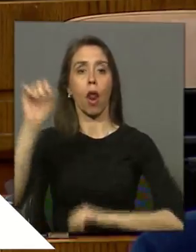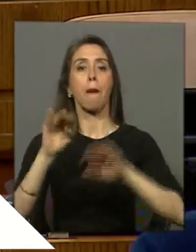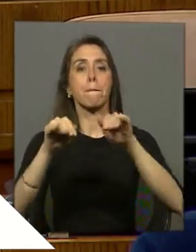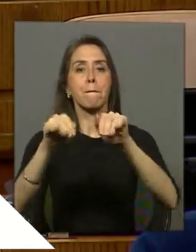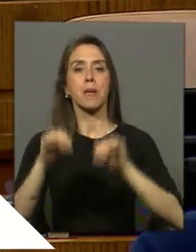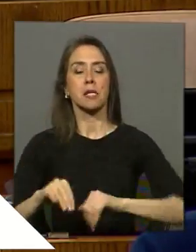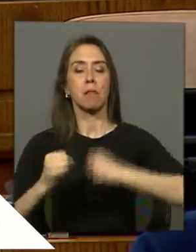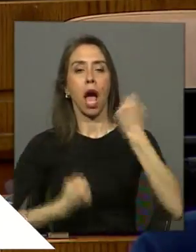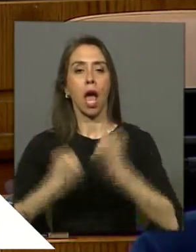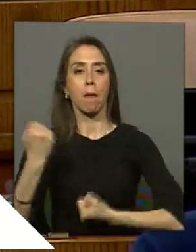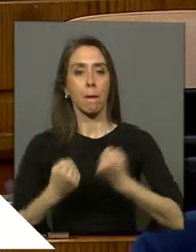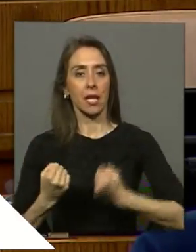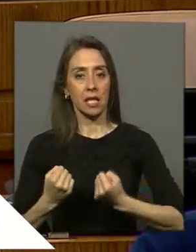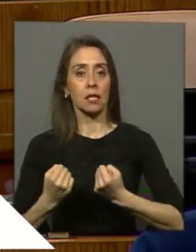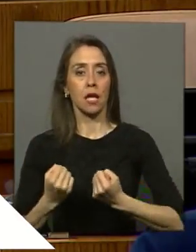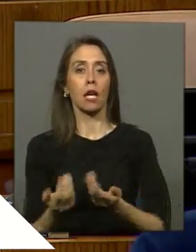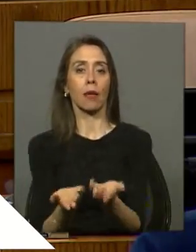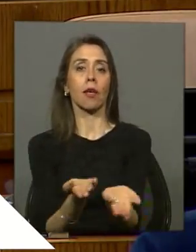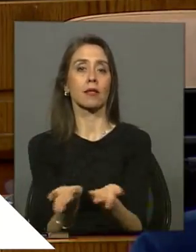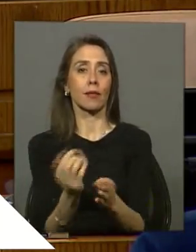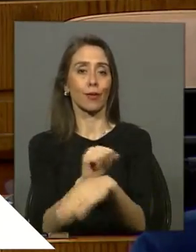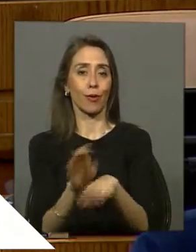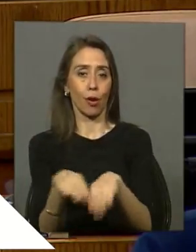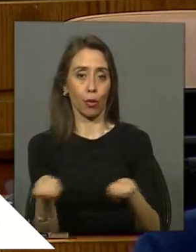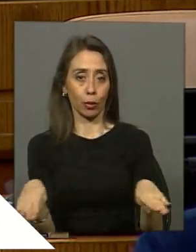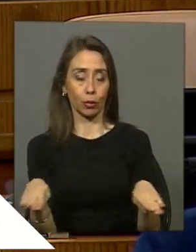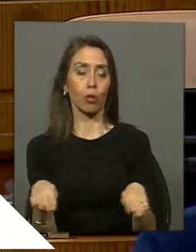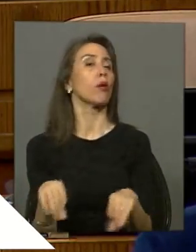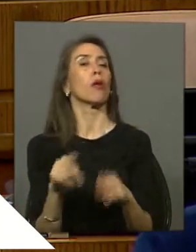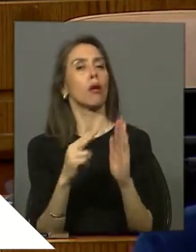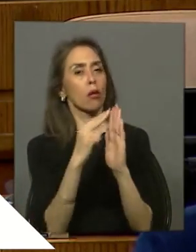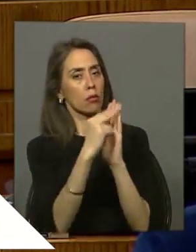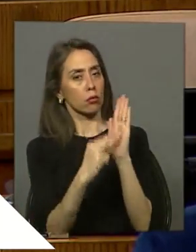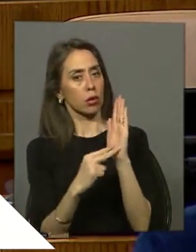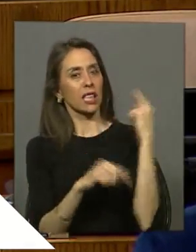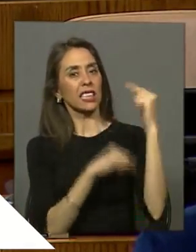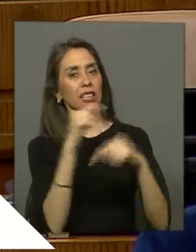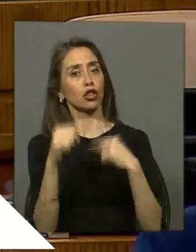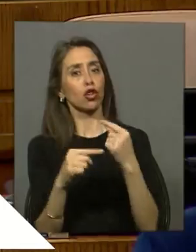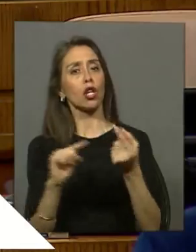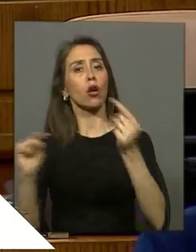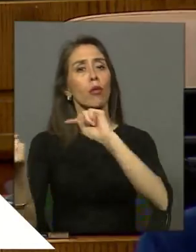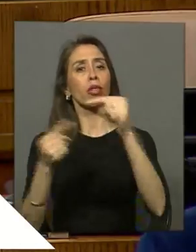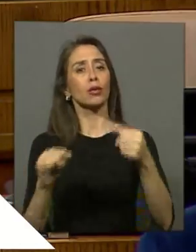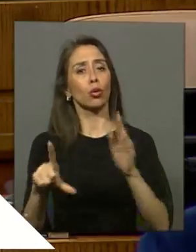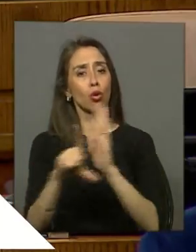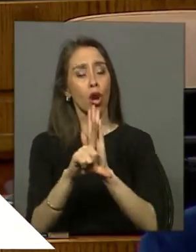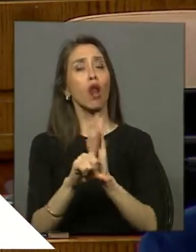forma que se trató de hacer y me parece que en la historia de la ley queda claramente establecido